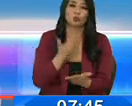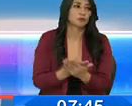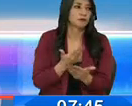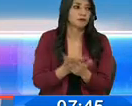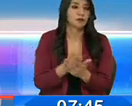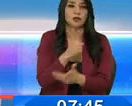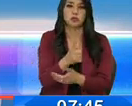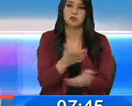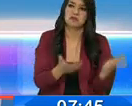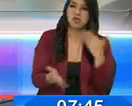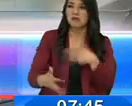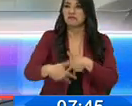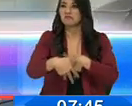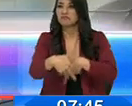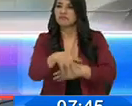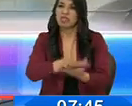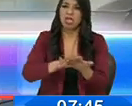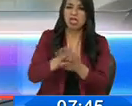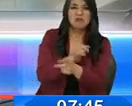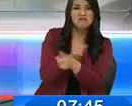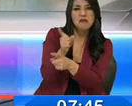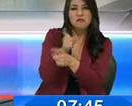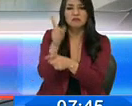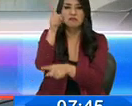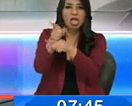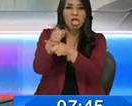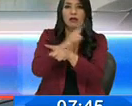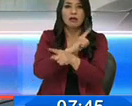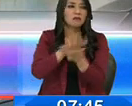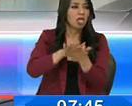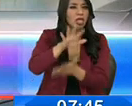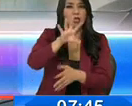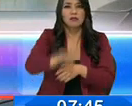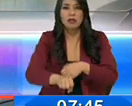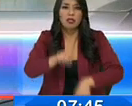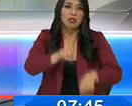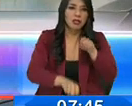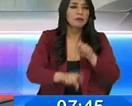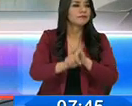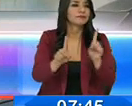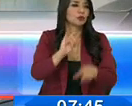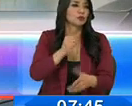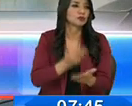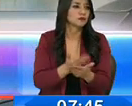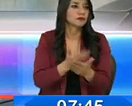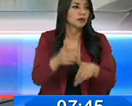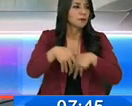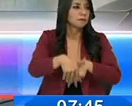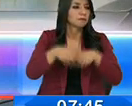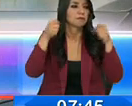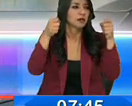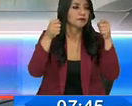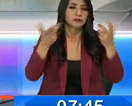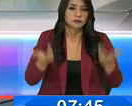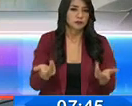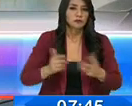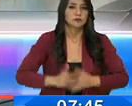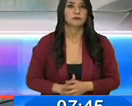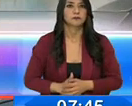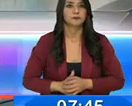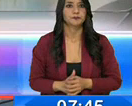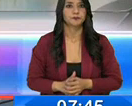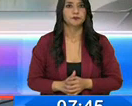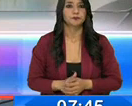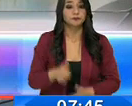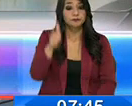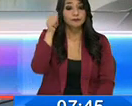los mecanismos ni de presión ni de vandalismo que se dieron en ese mes y en las manifestaciones que acabamos de vivir. Y lo de